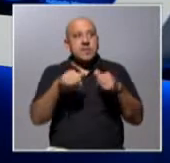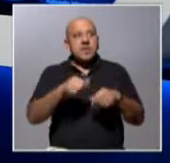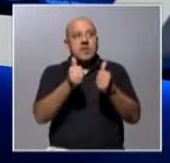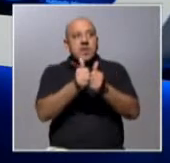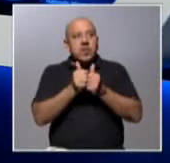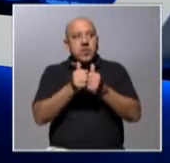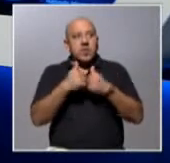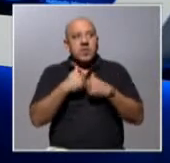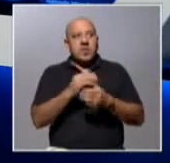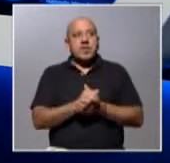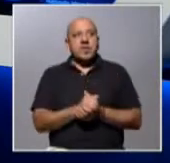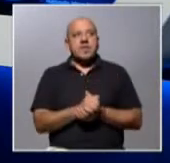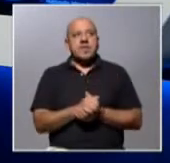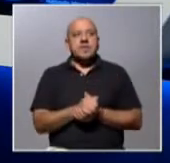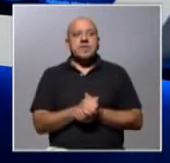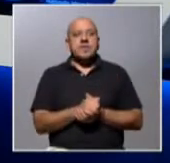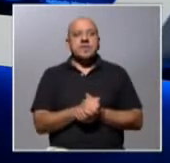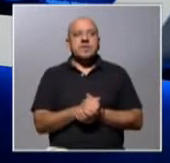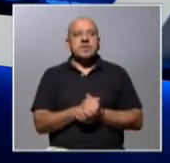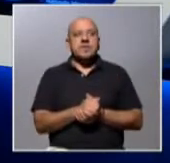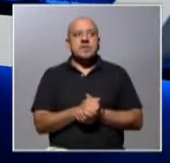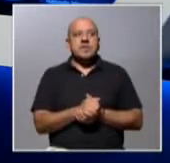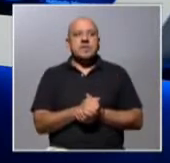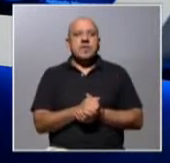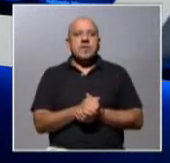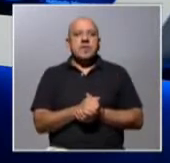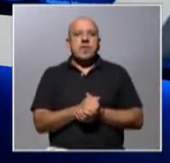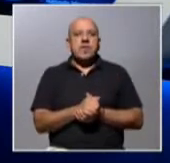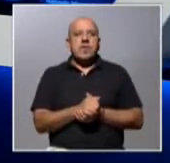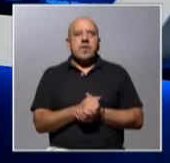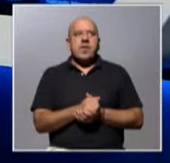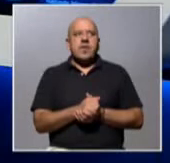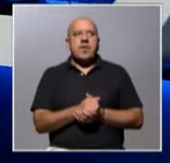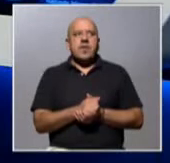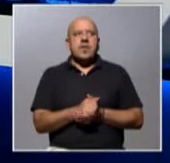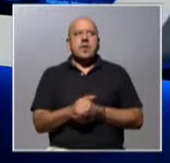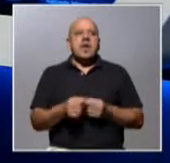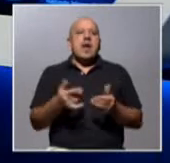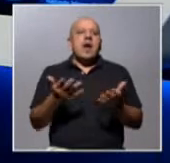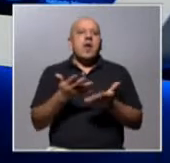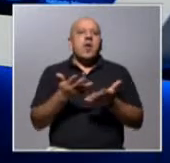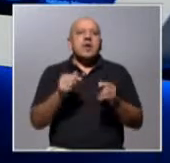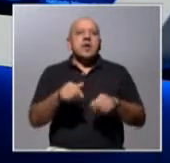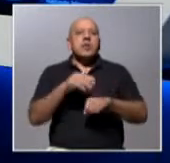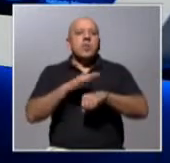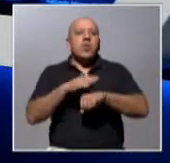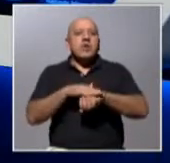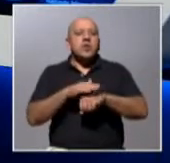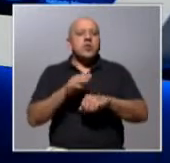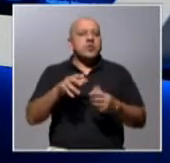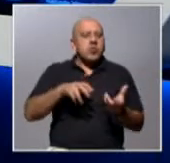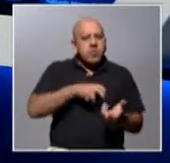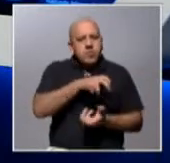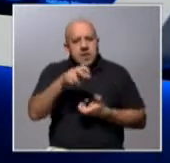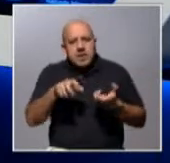nosotros. No, por favor. Bueno, María Eugenia, digamos que estos momentos son momentos complicados para todos los